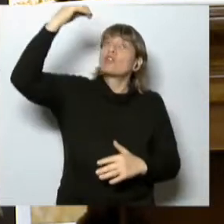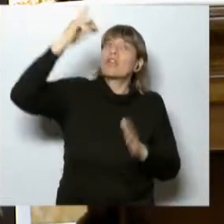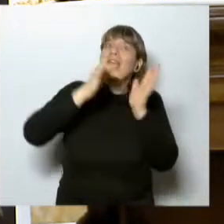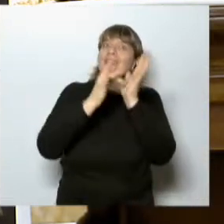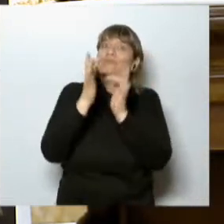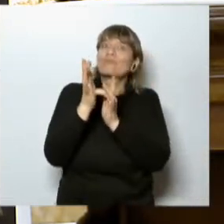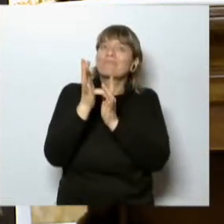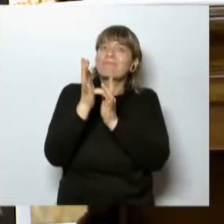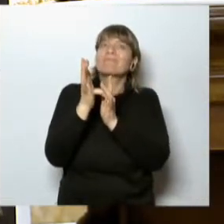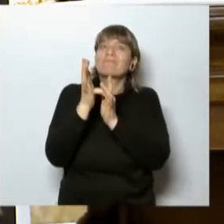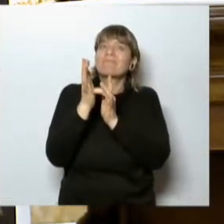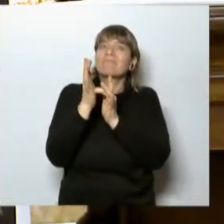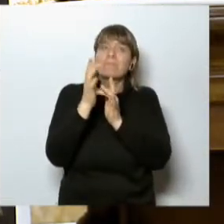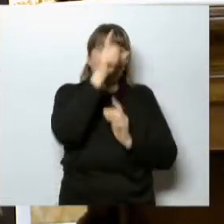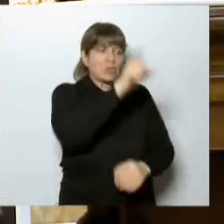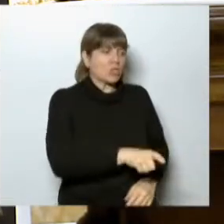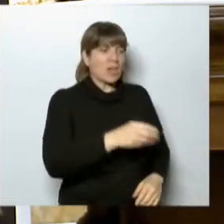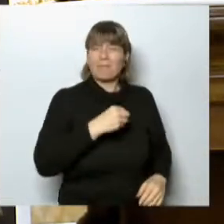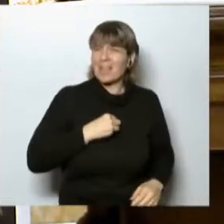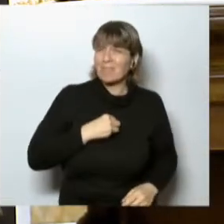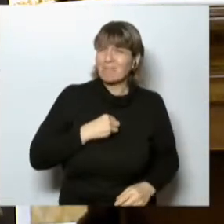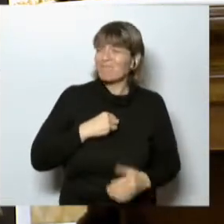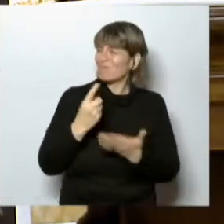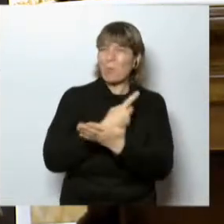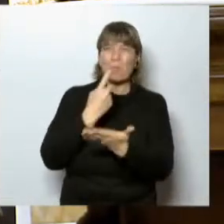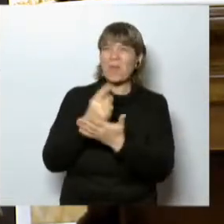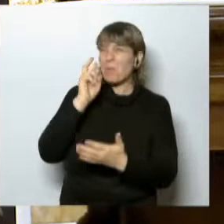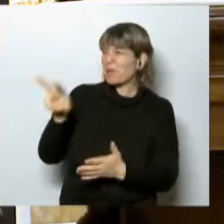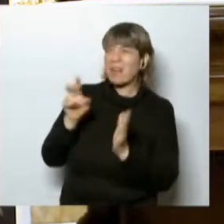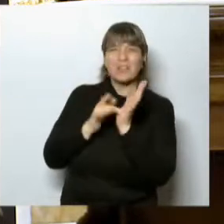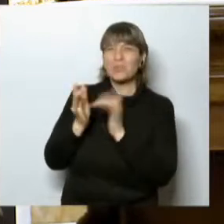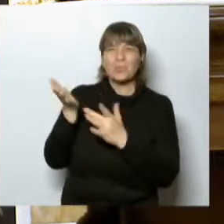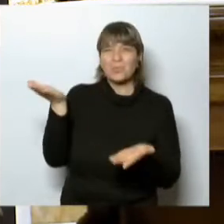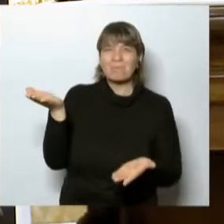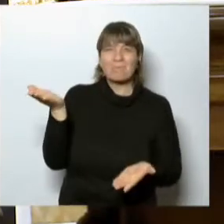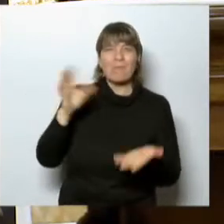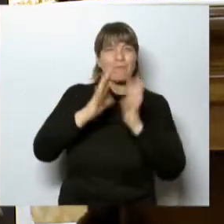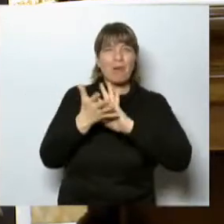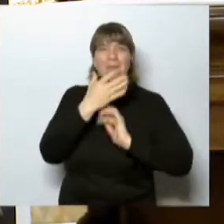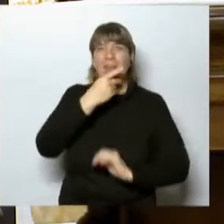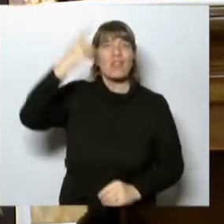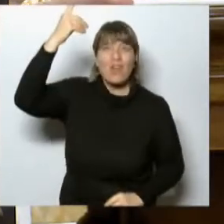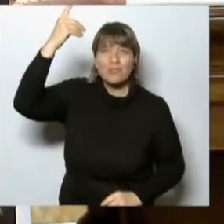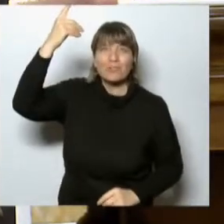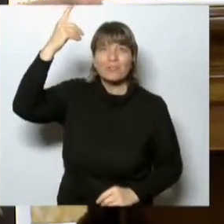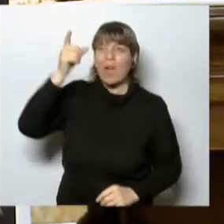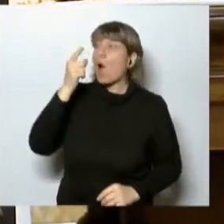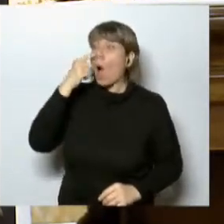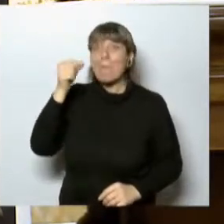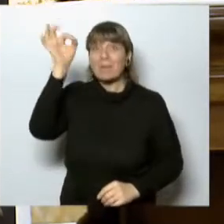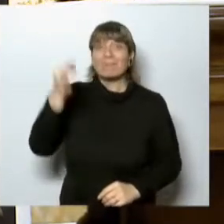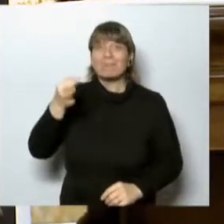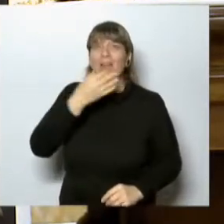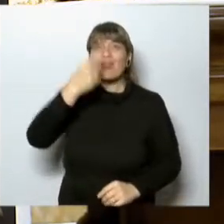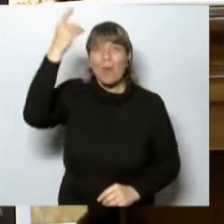de Jesús. El que no tiene fe no puede verlo a Cristo en esta dimensión de hombre verdadero y de